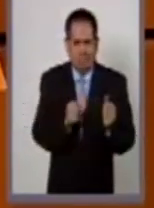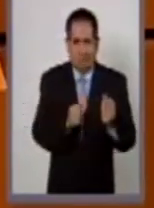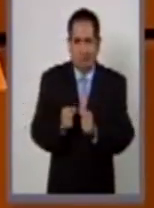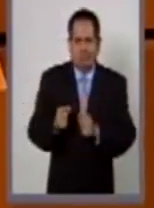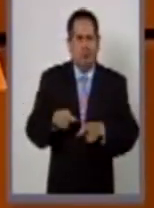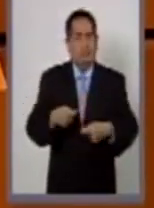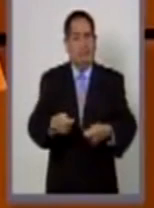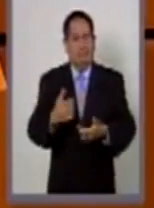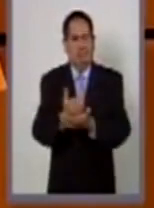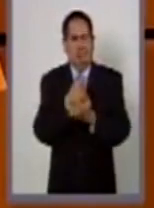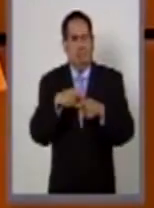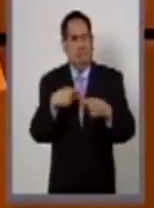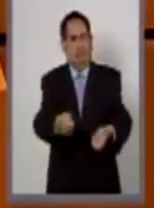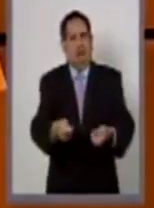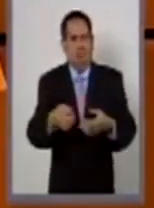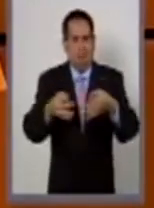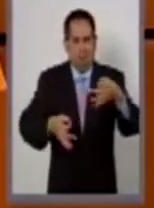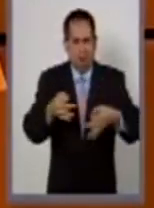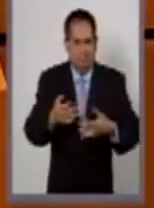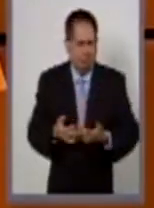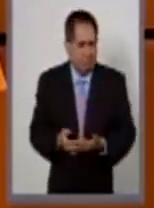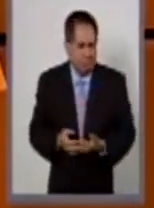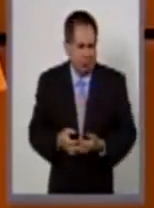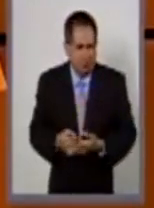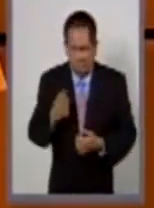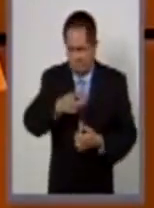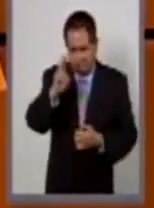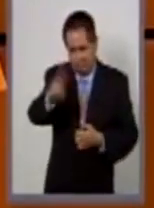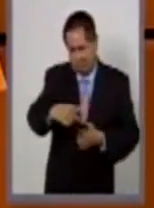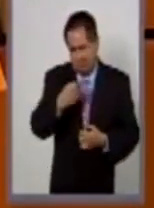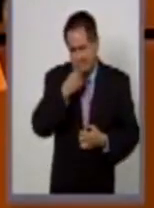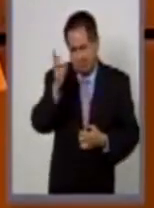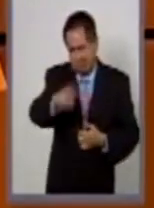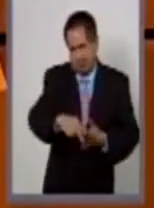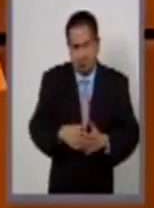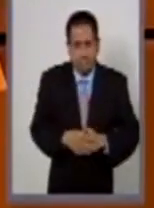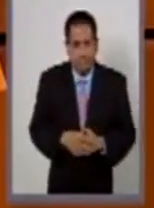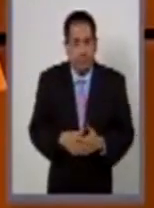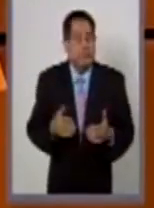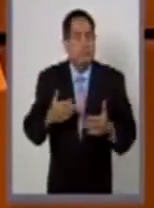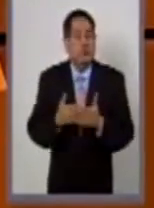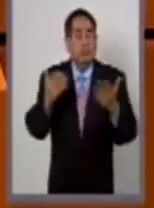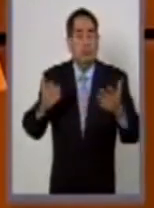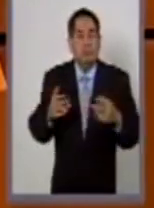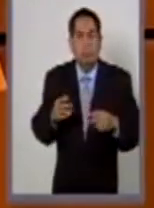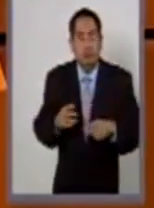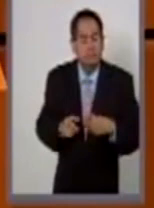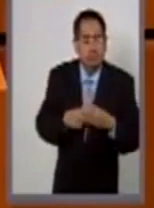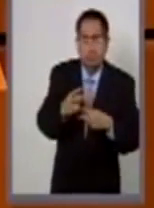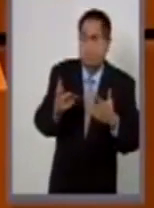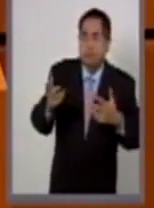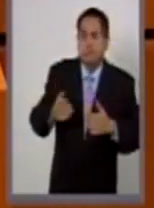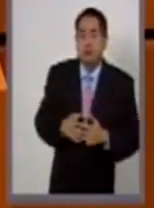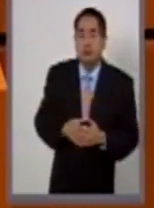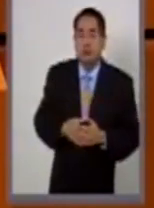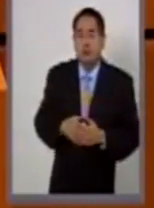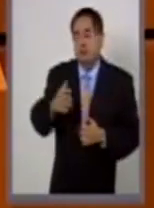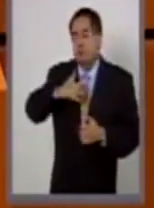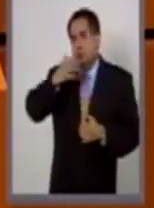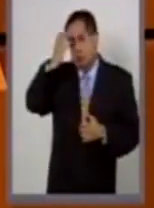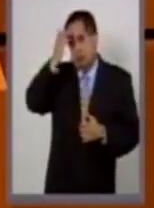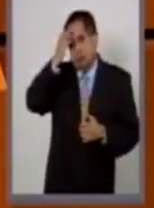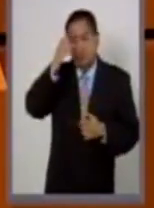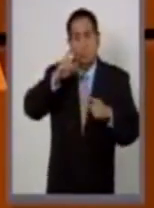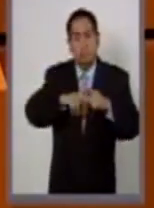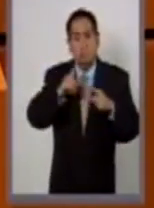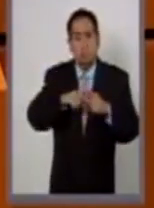verdaderamente inescrupuloso. Es la verdad, es la verdad. Ahora vamos a conocer